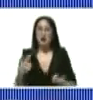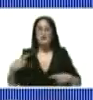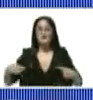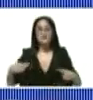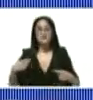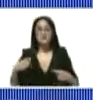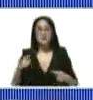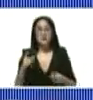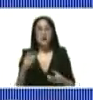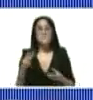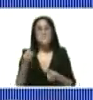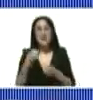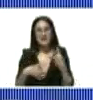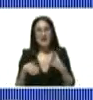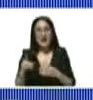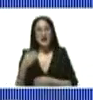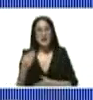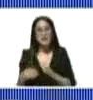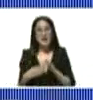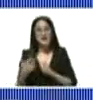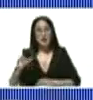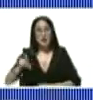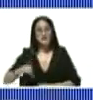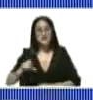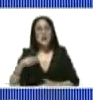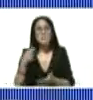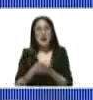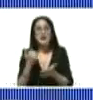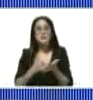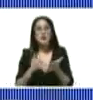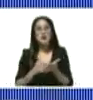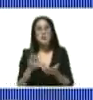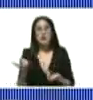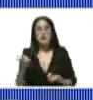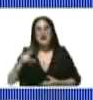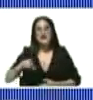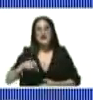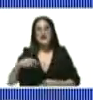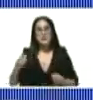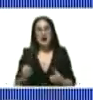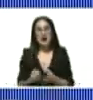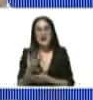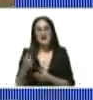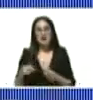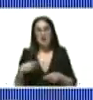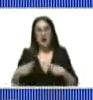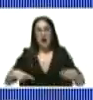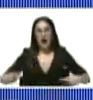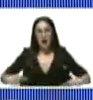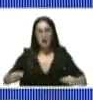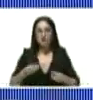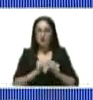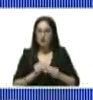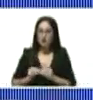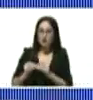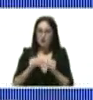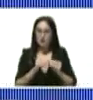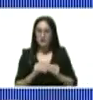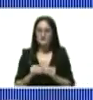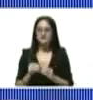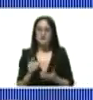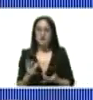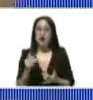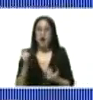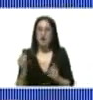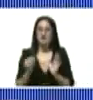que tienen actualmente, pagan impuestos, pero que se requieren para la producción de los cauchos. Entonces, se están incorporando a ese